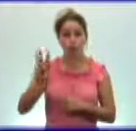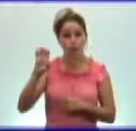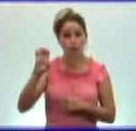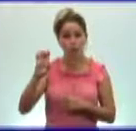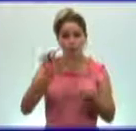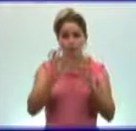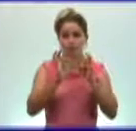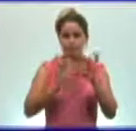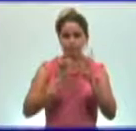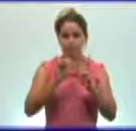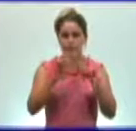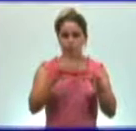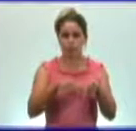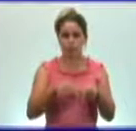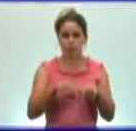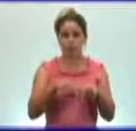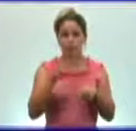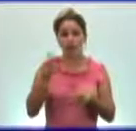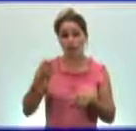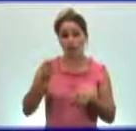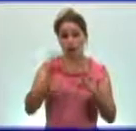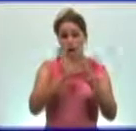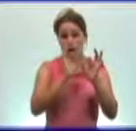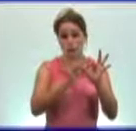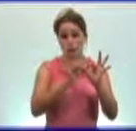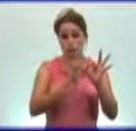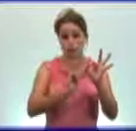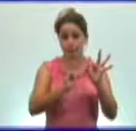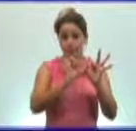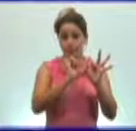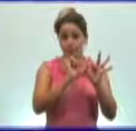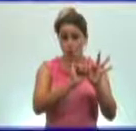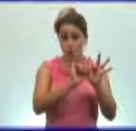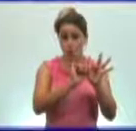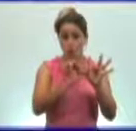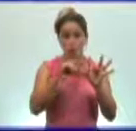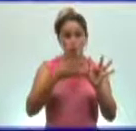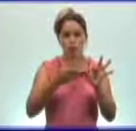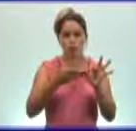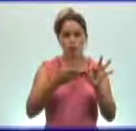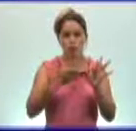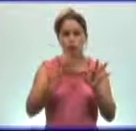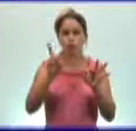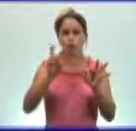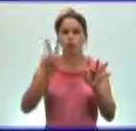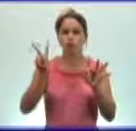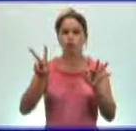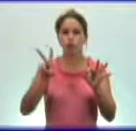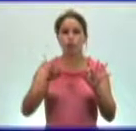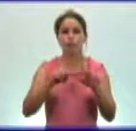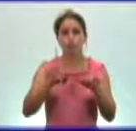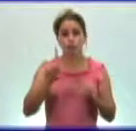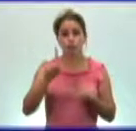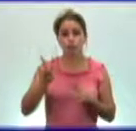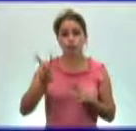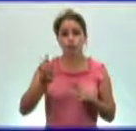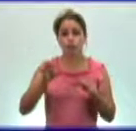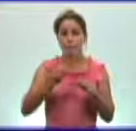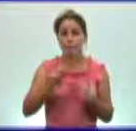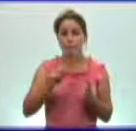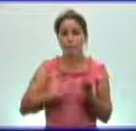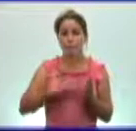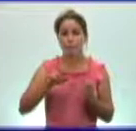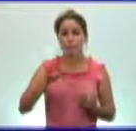átomo presenta en el núcleo 12 protones, que se define de esta manera el número atómico como 12. Cantidad de electrones del tipo P son